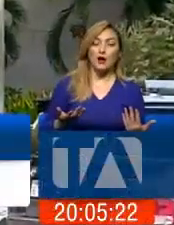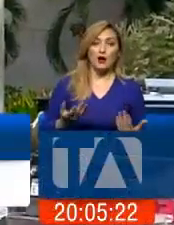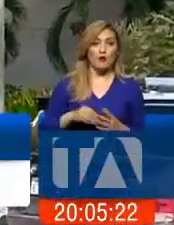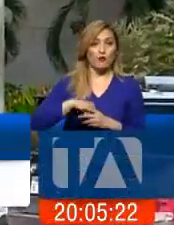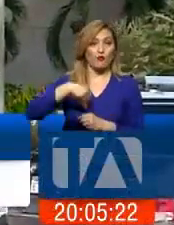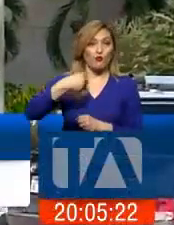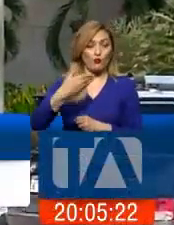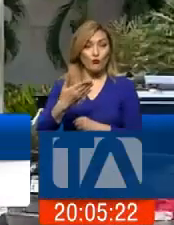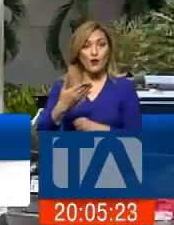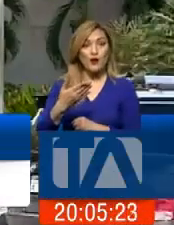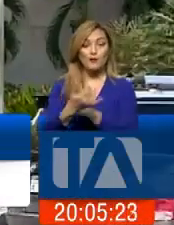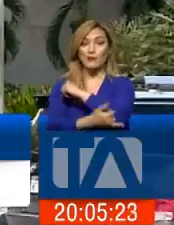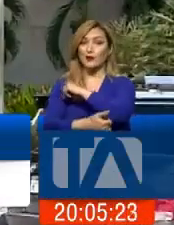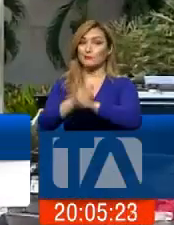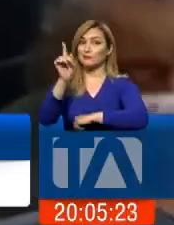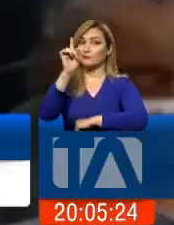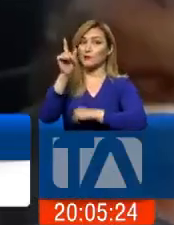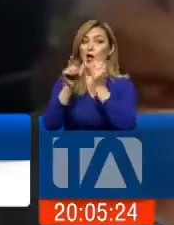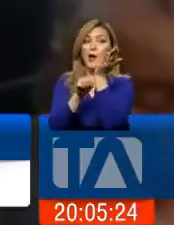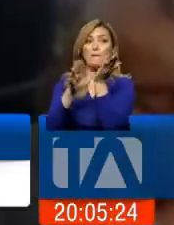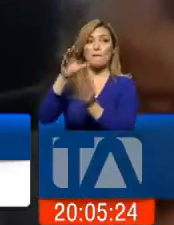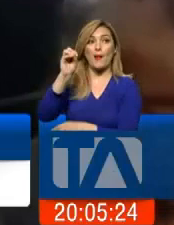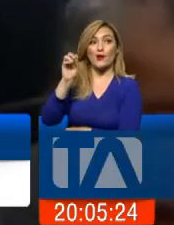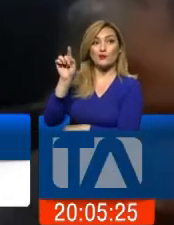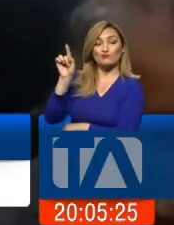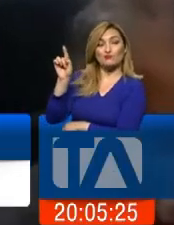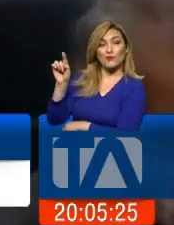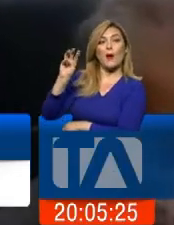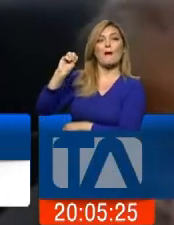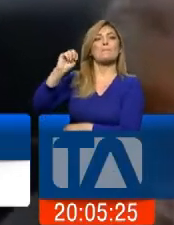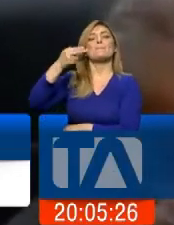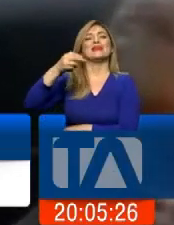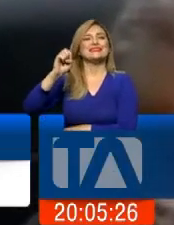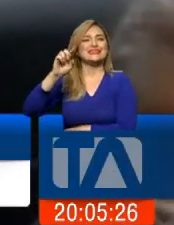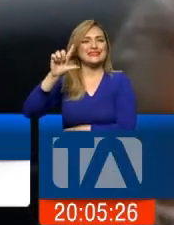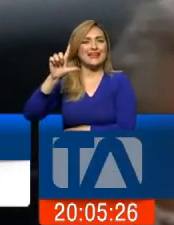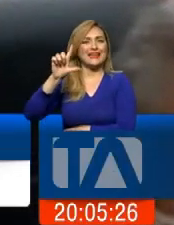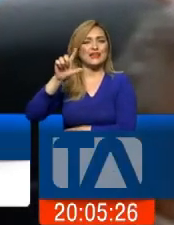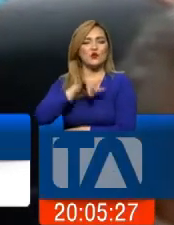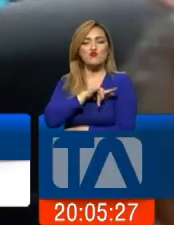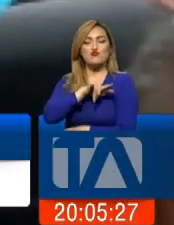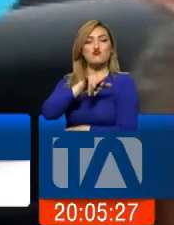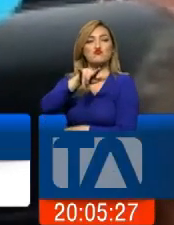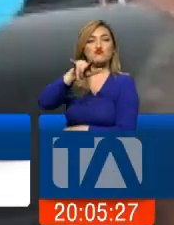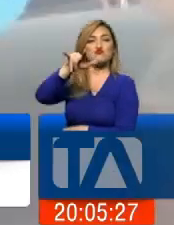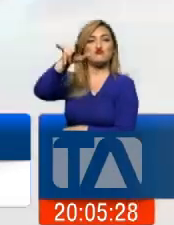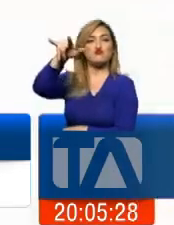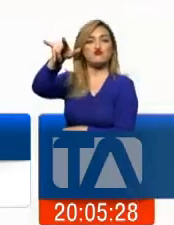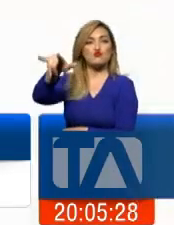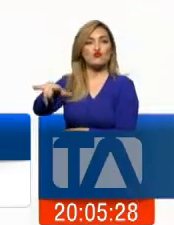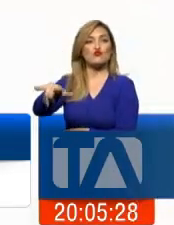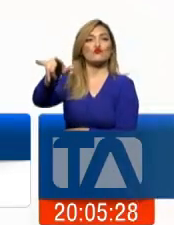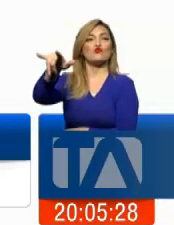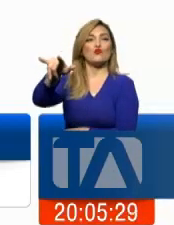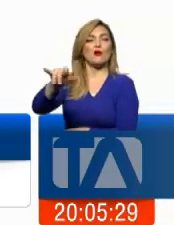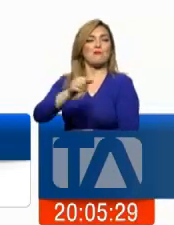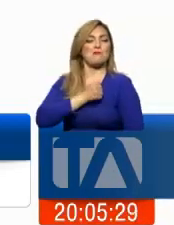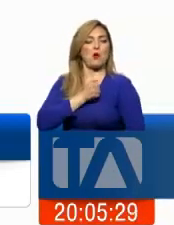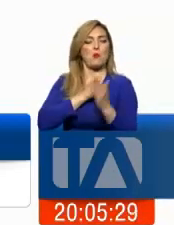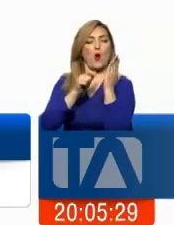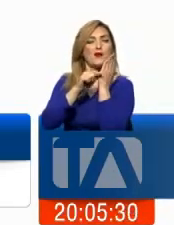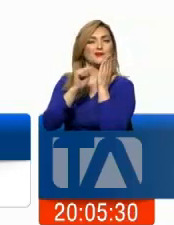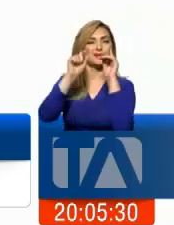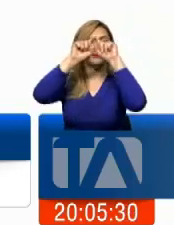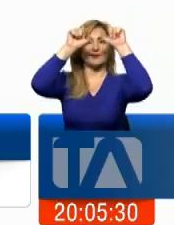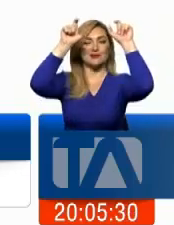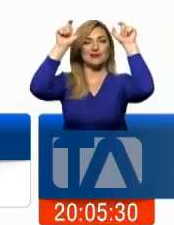país. El pasado 3 de junio, su hermano, Michel Bucaram Pulley, también abandonó Ecuador. Michel aparece como accionista en una